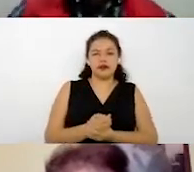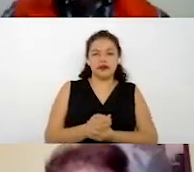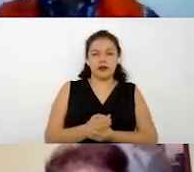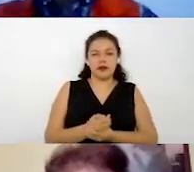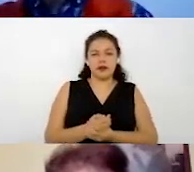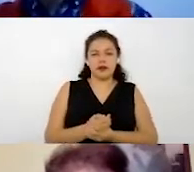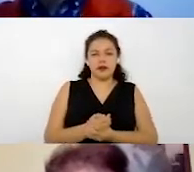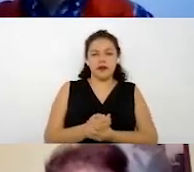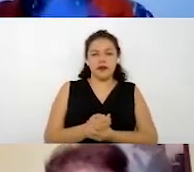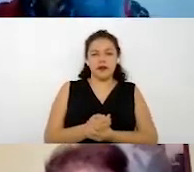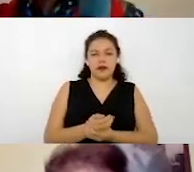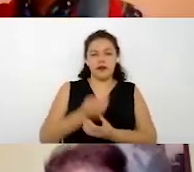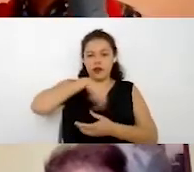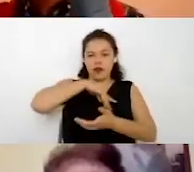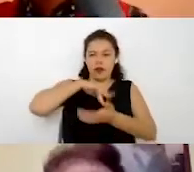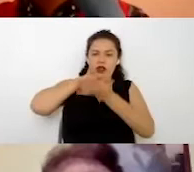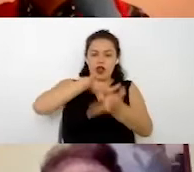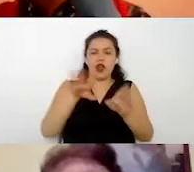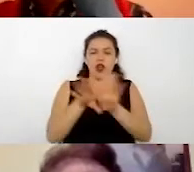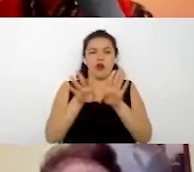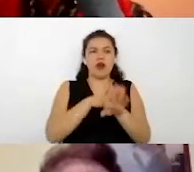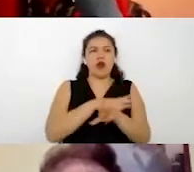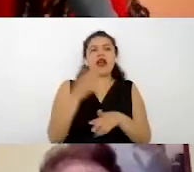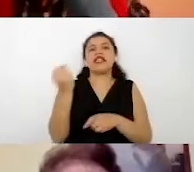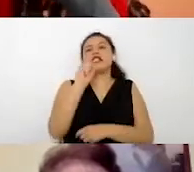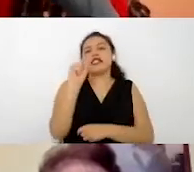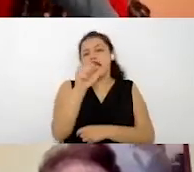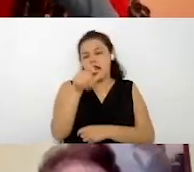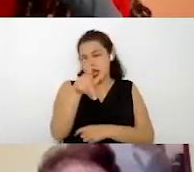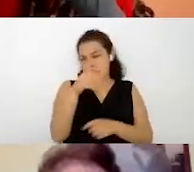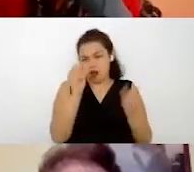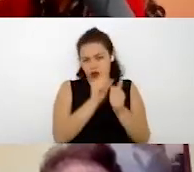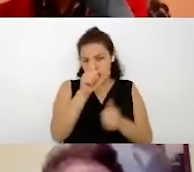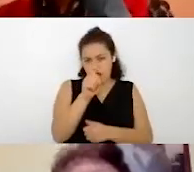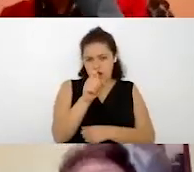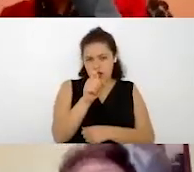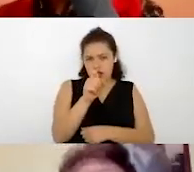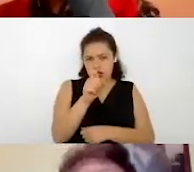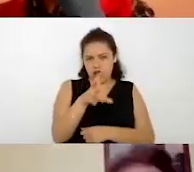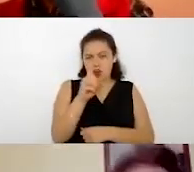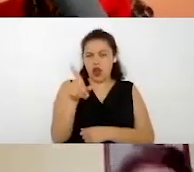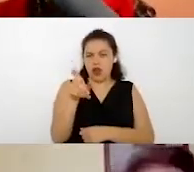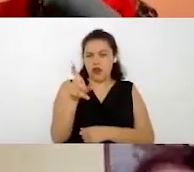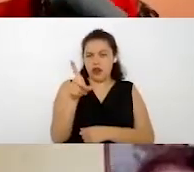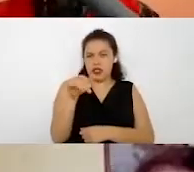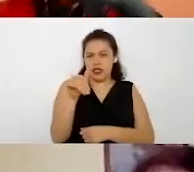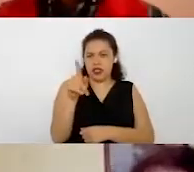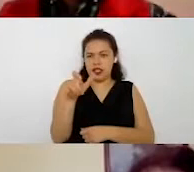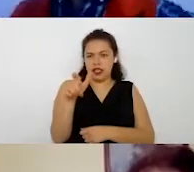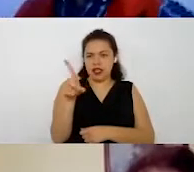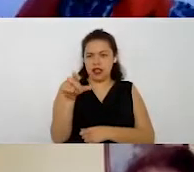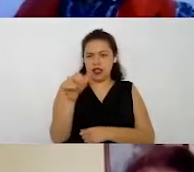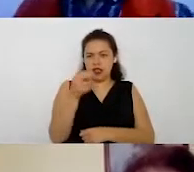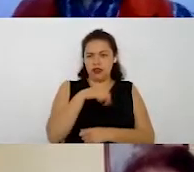Nos podemos apoyar, uno, de solución salina o en su defecto de agua destilada. ¿Qué vamos a